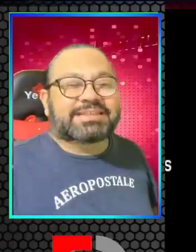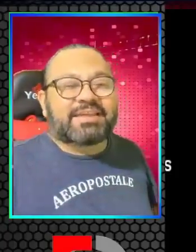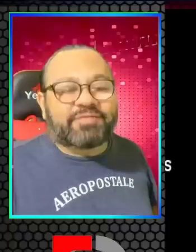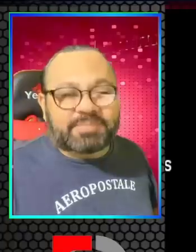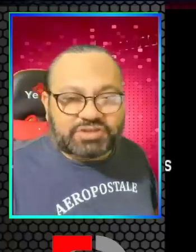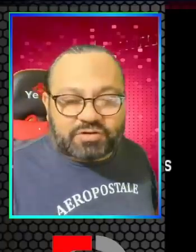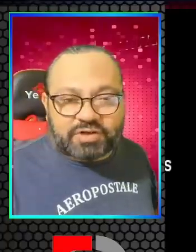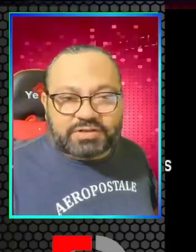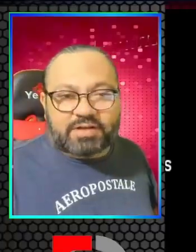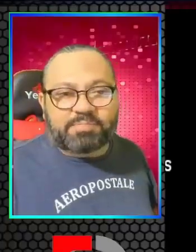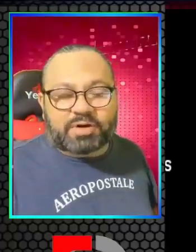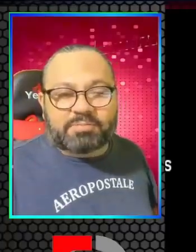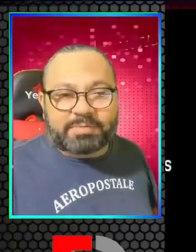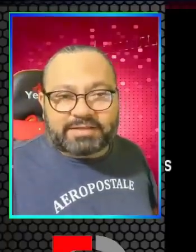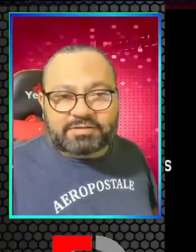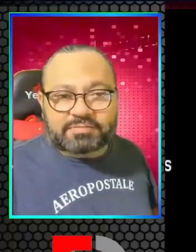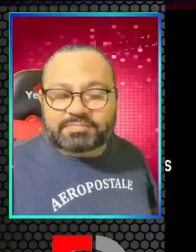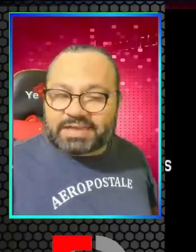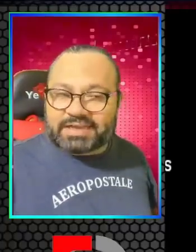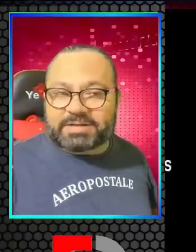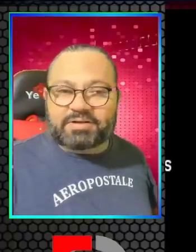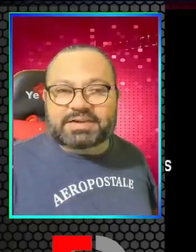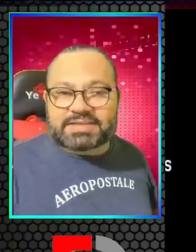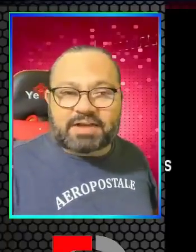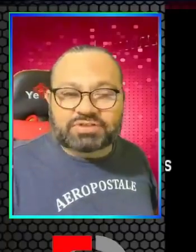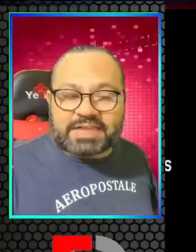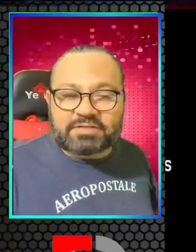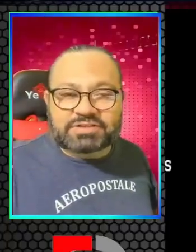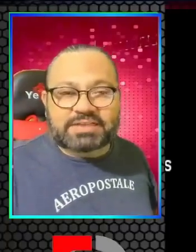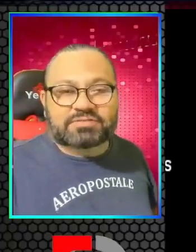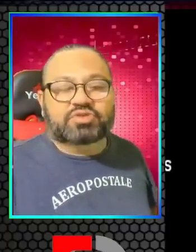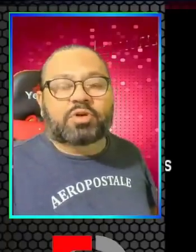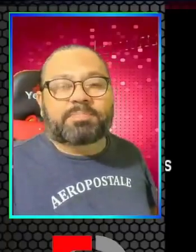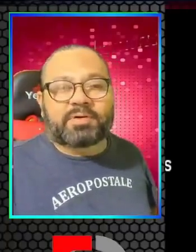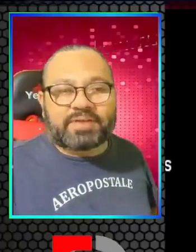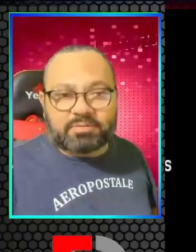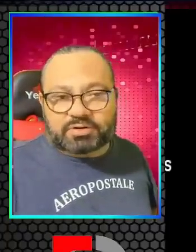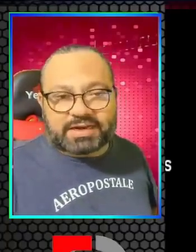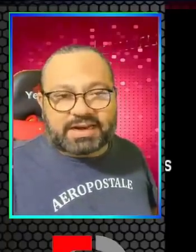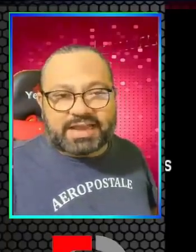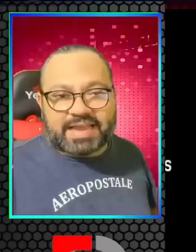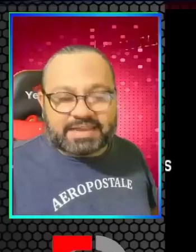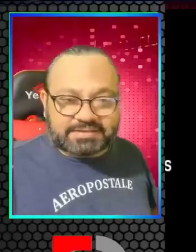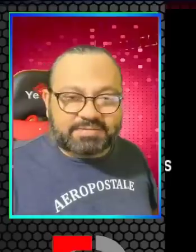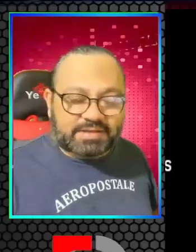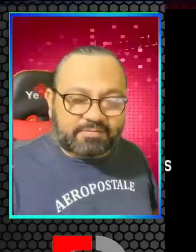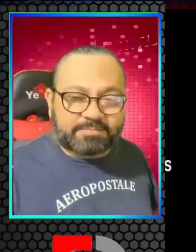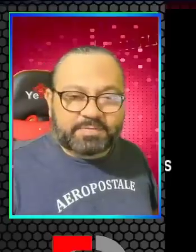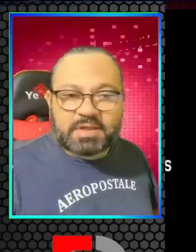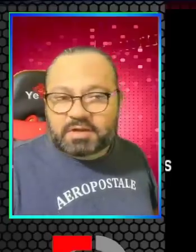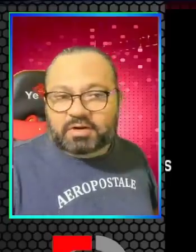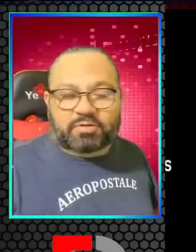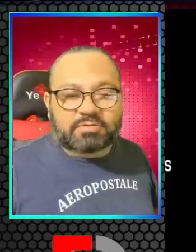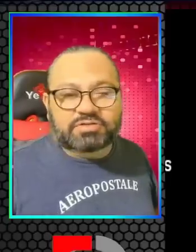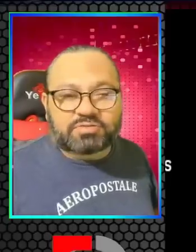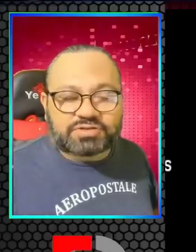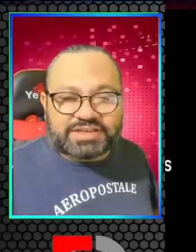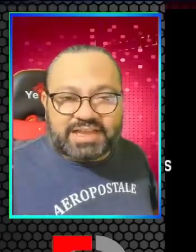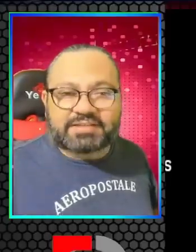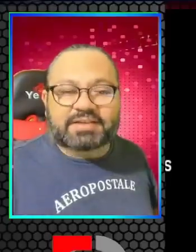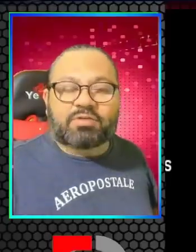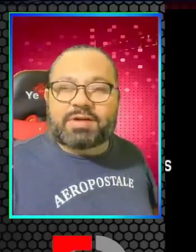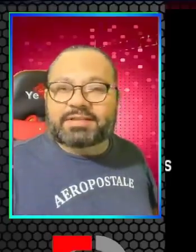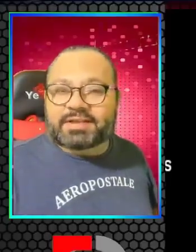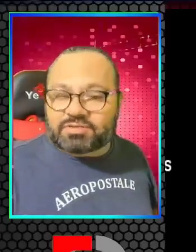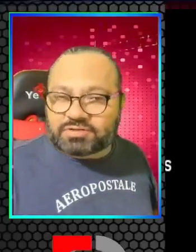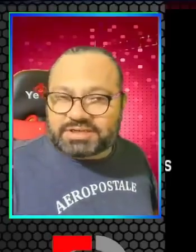Esa es la información que yo tengo por el momento Espero que les haya gustado si les gustó por favor denle like a este vídeo nos vemos en